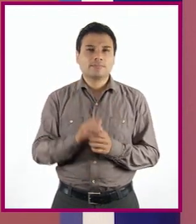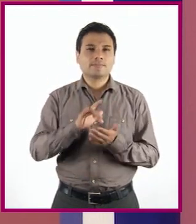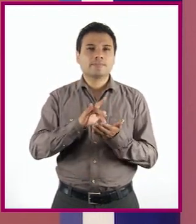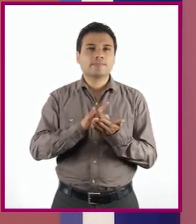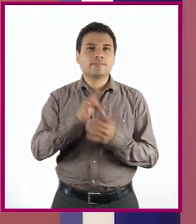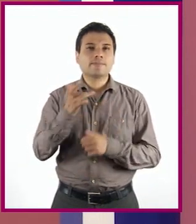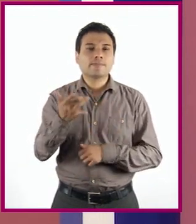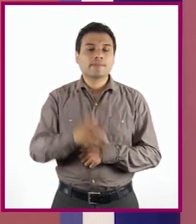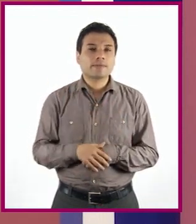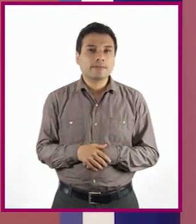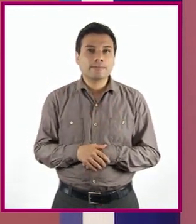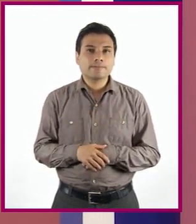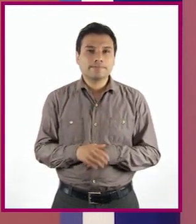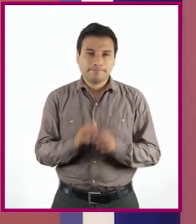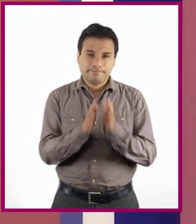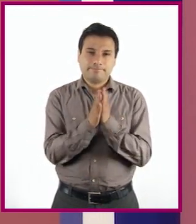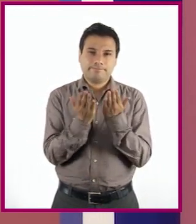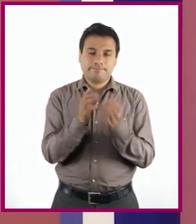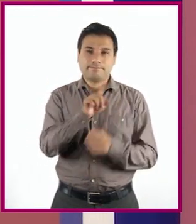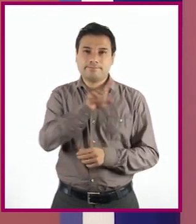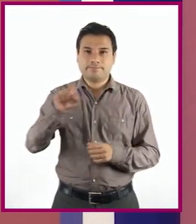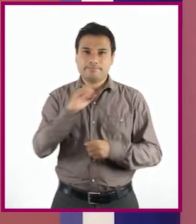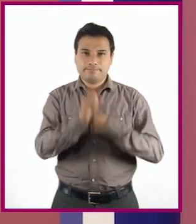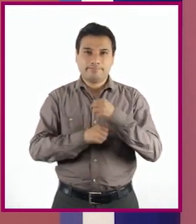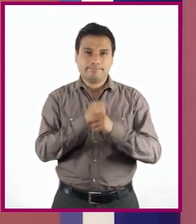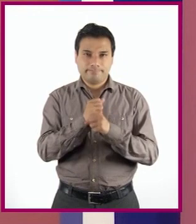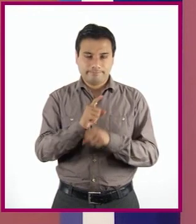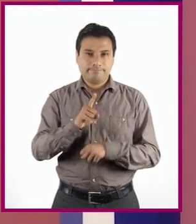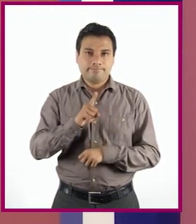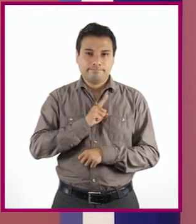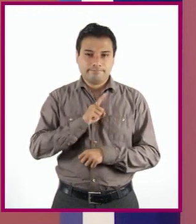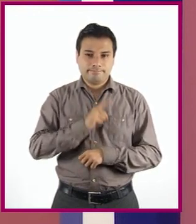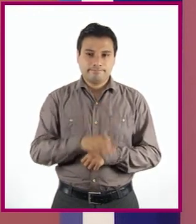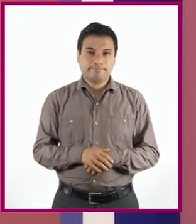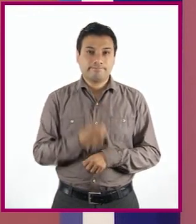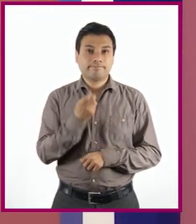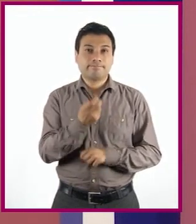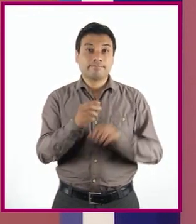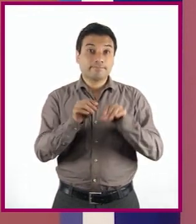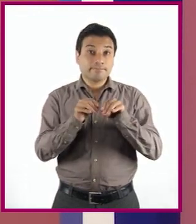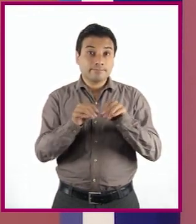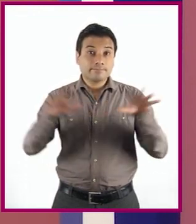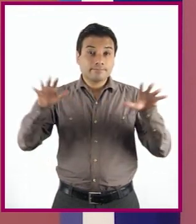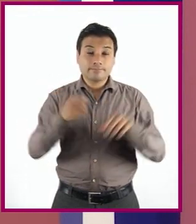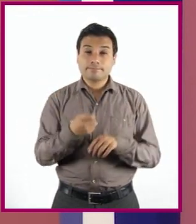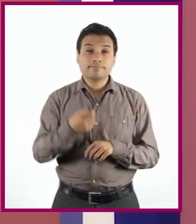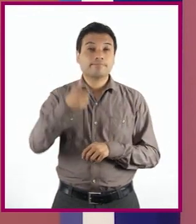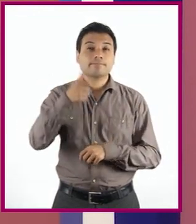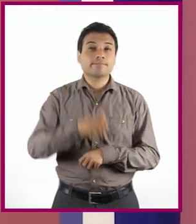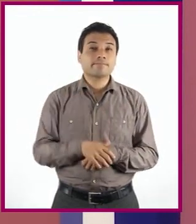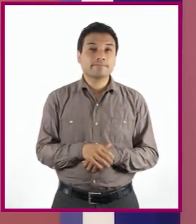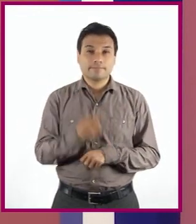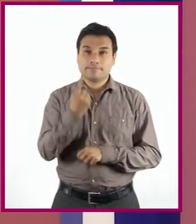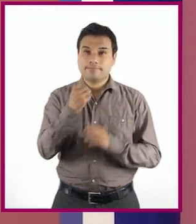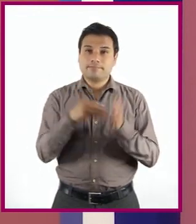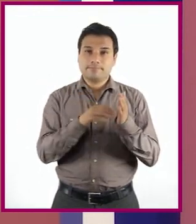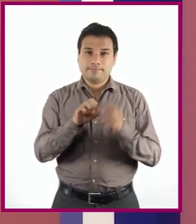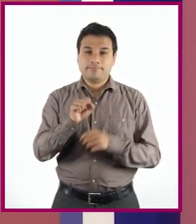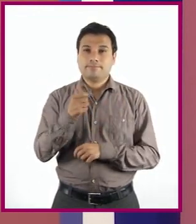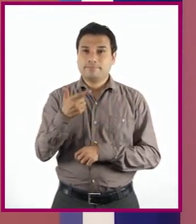la publicación de 100 años de soledad, la cual fue publicada por primera vez en